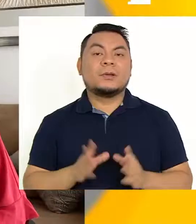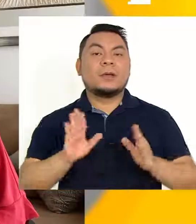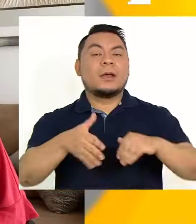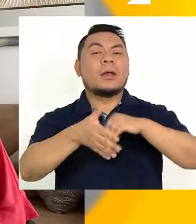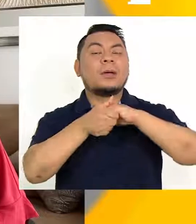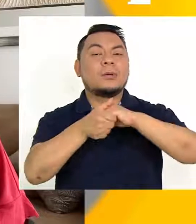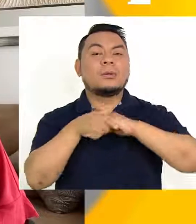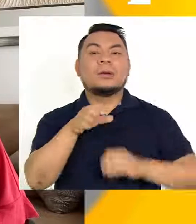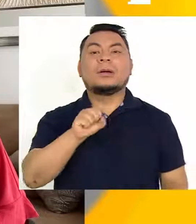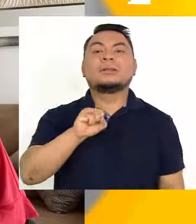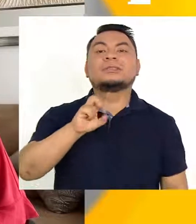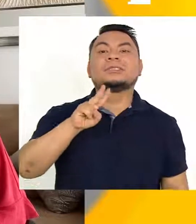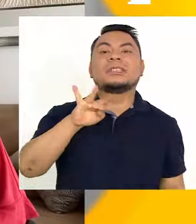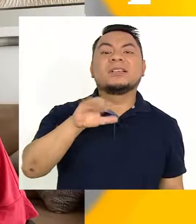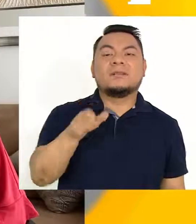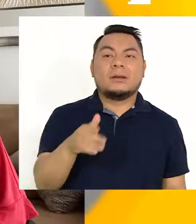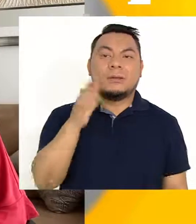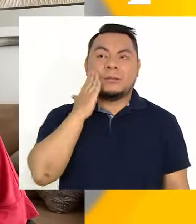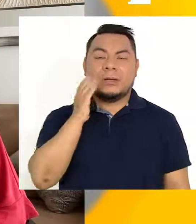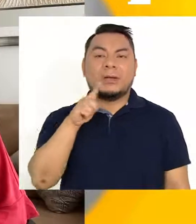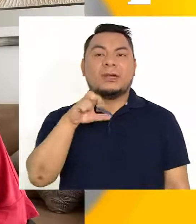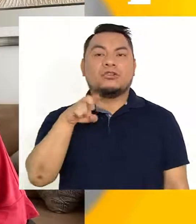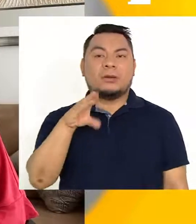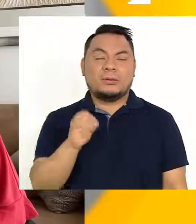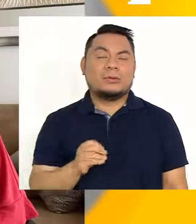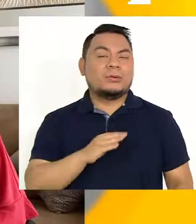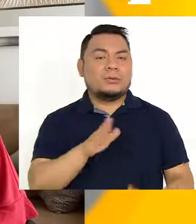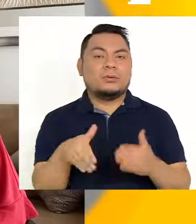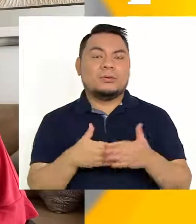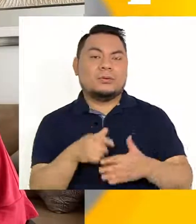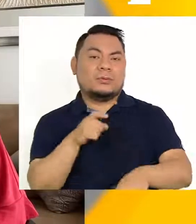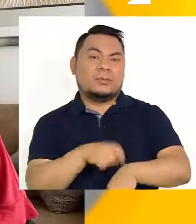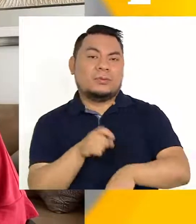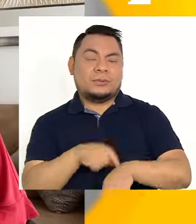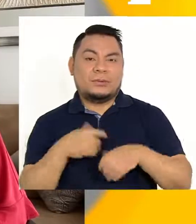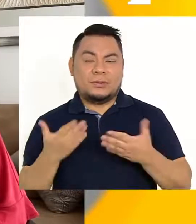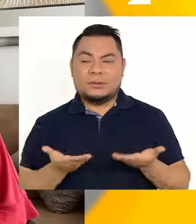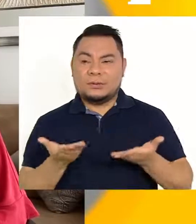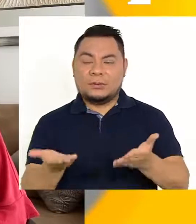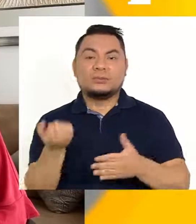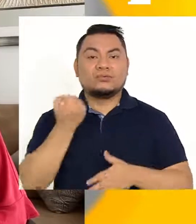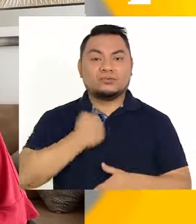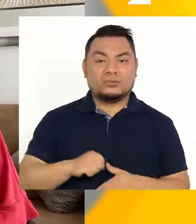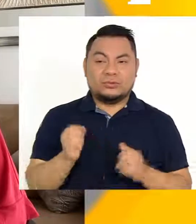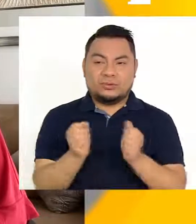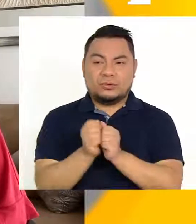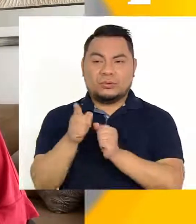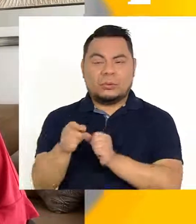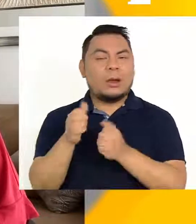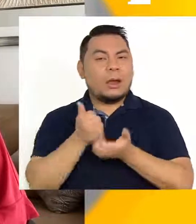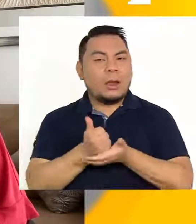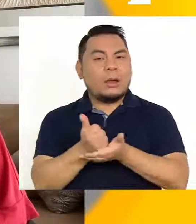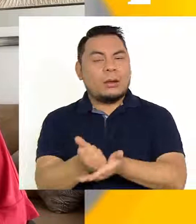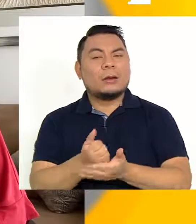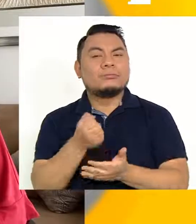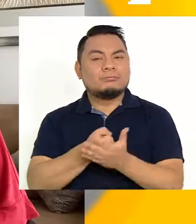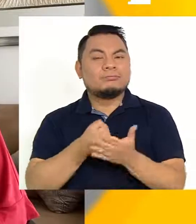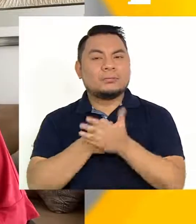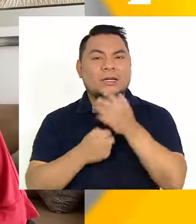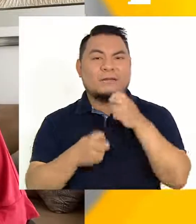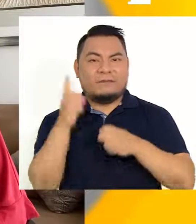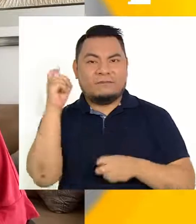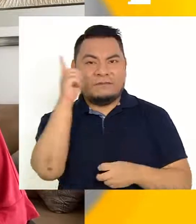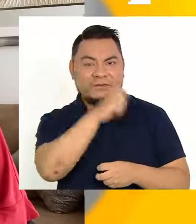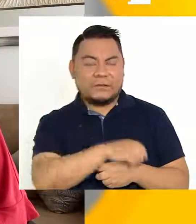Un saludo para Silvia, mamá de Leonardo, que en todo momento estuvo al lado de su hijo, ayudándolo a superar